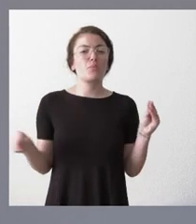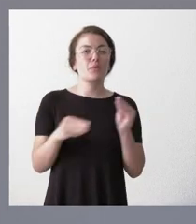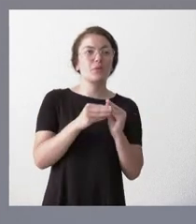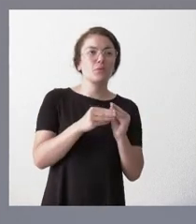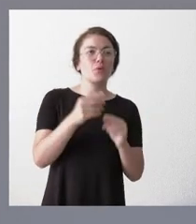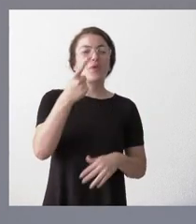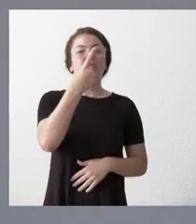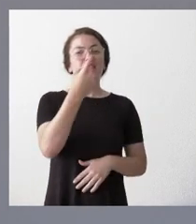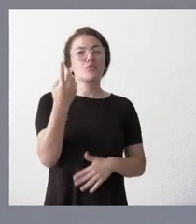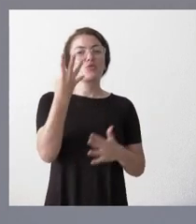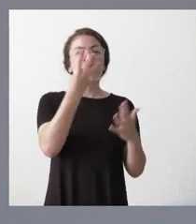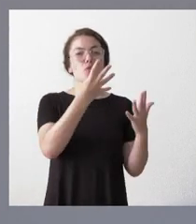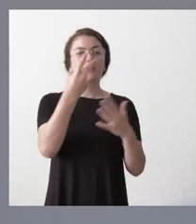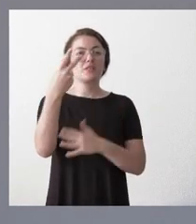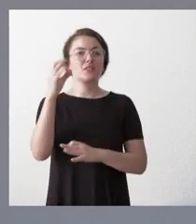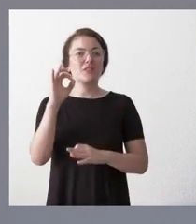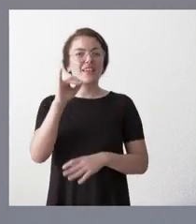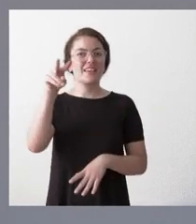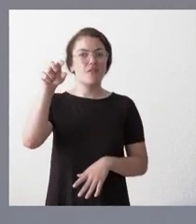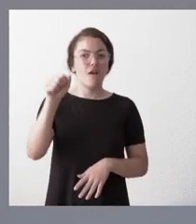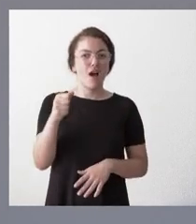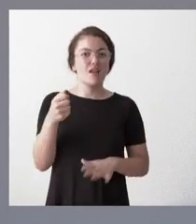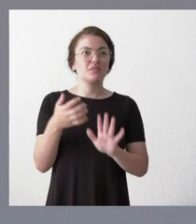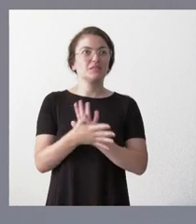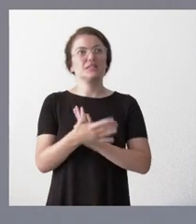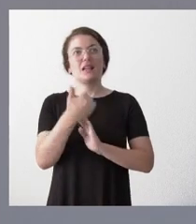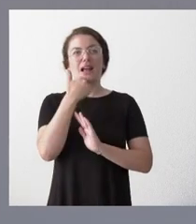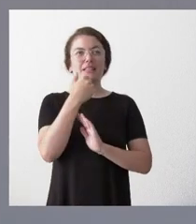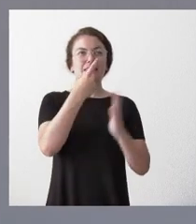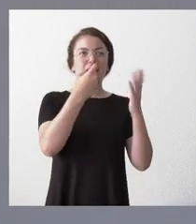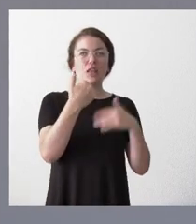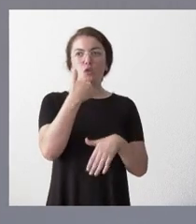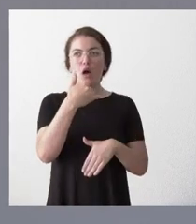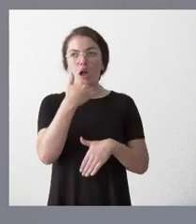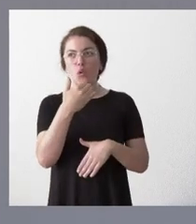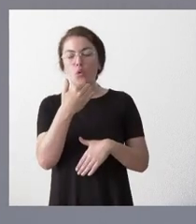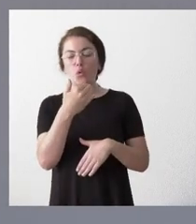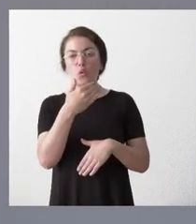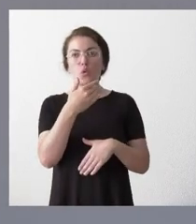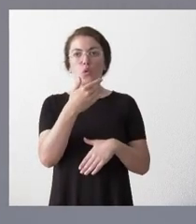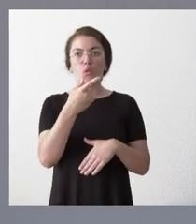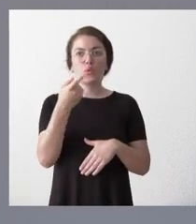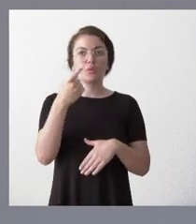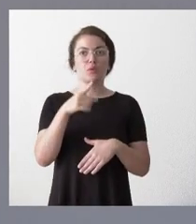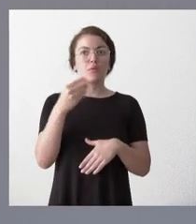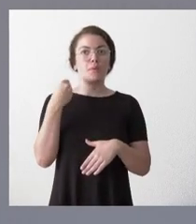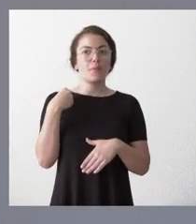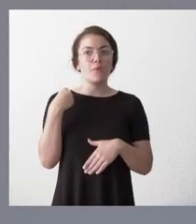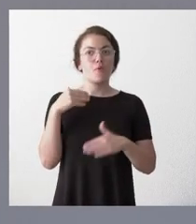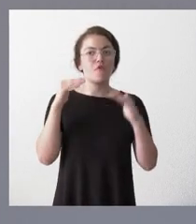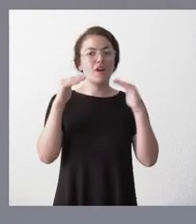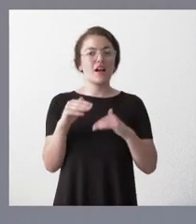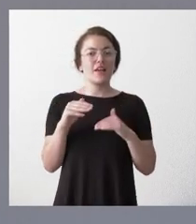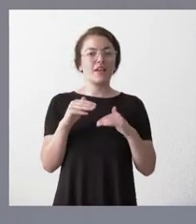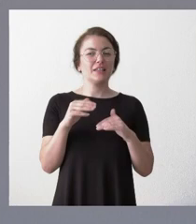192 del IVA, estaríamos hablando ya casi de 600 y algo, y la bajada respecto de este año vigente de